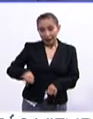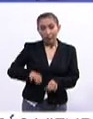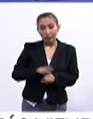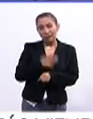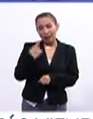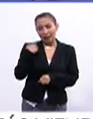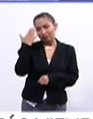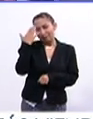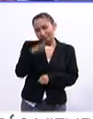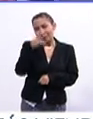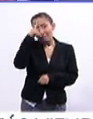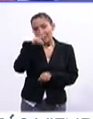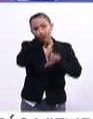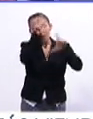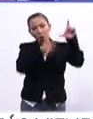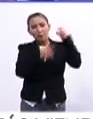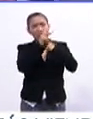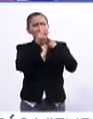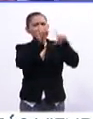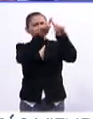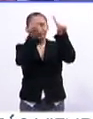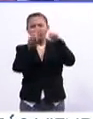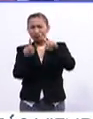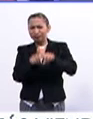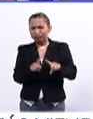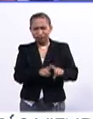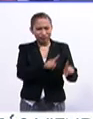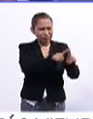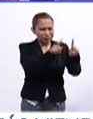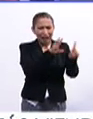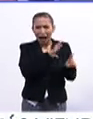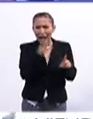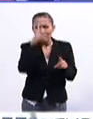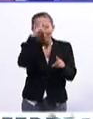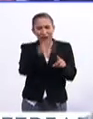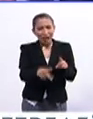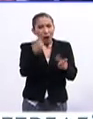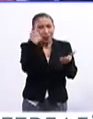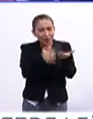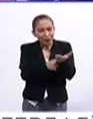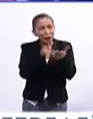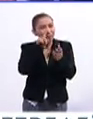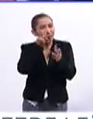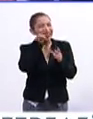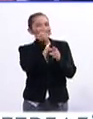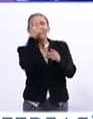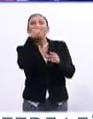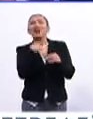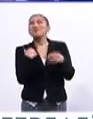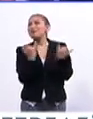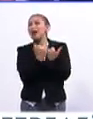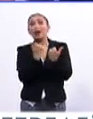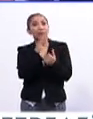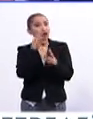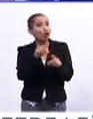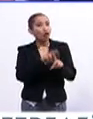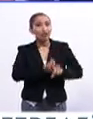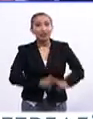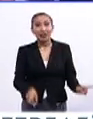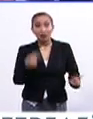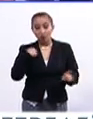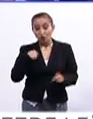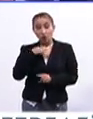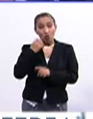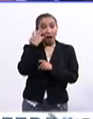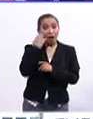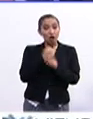porque, como sabemos, México es un país muy diverso, existen muchos Méxicos dentro de nuestro país y bueno, el haberte desplazado